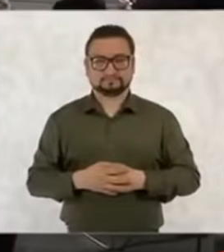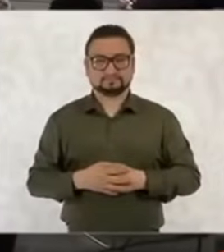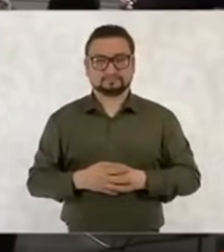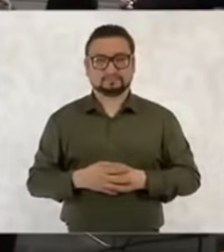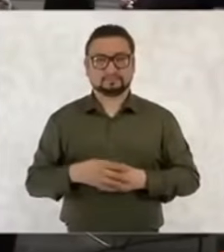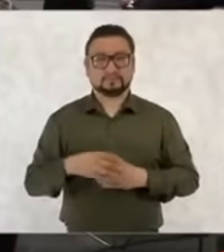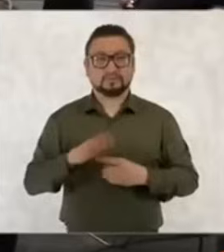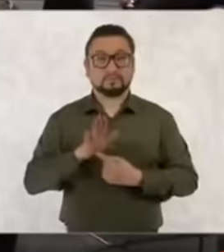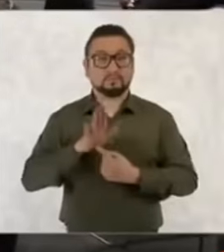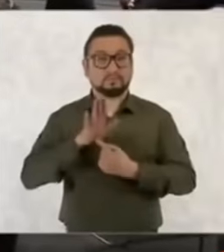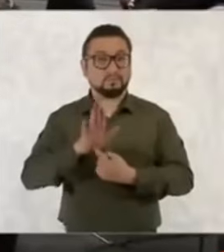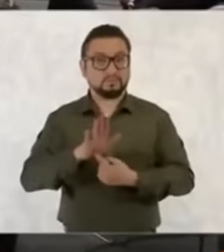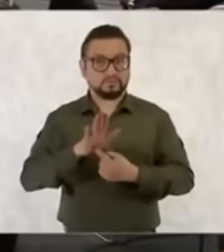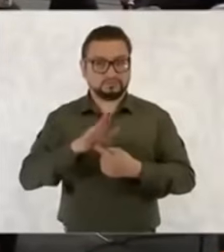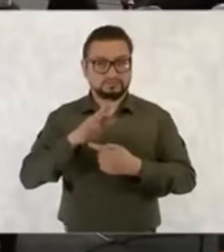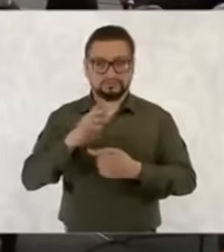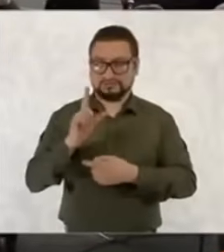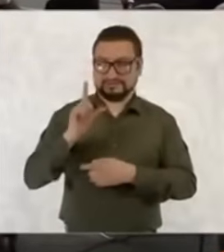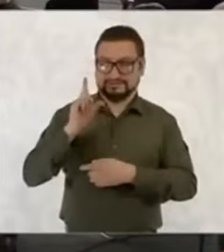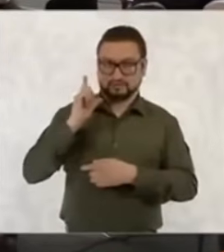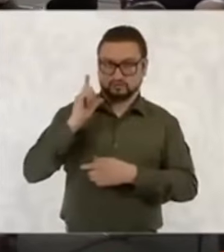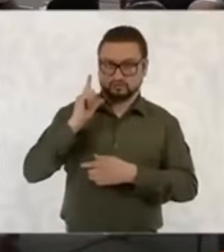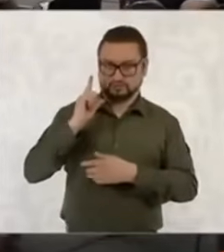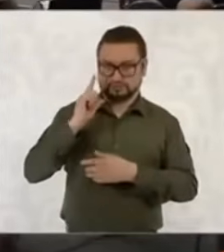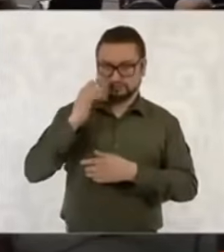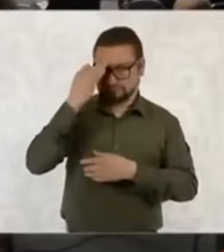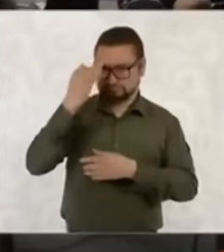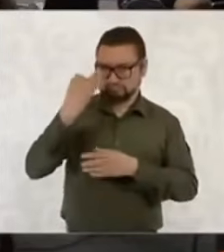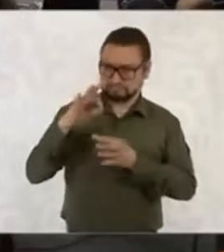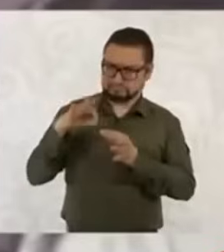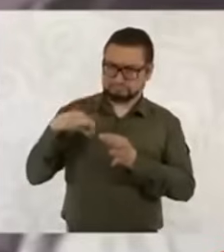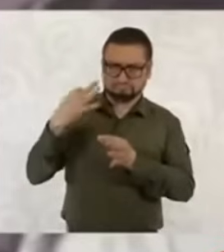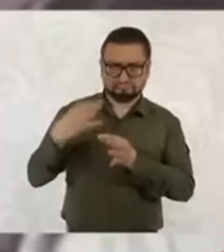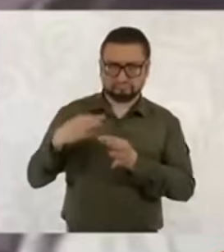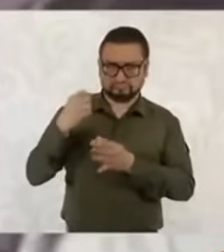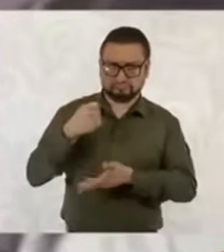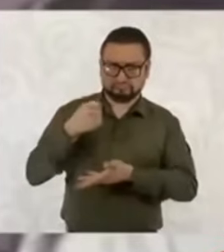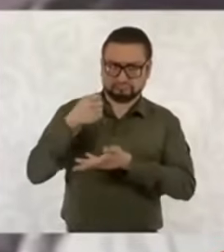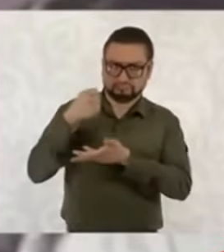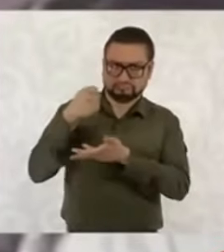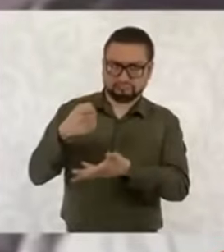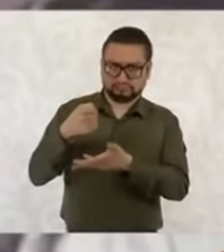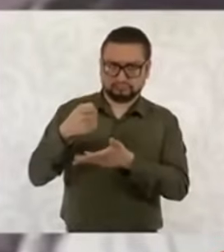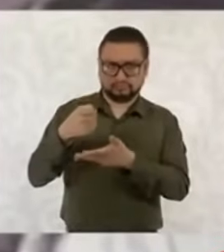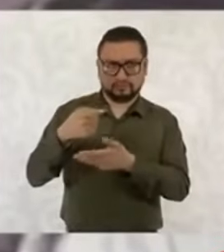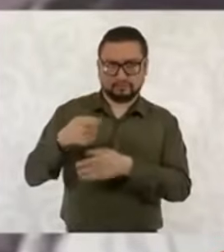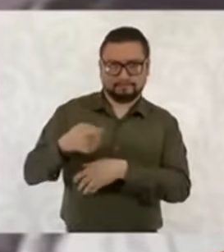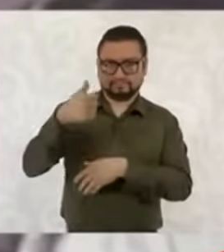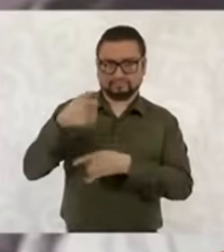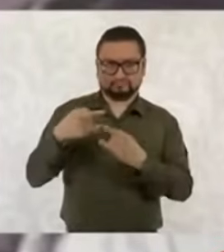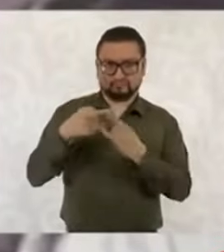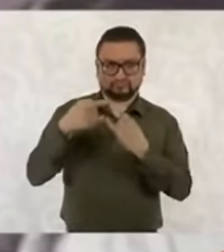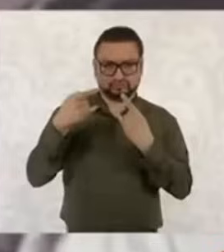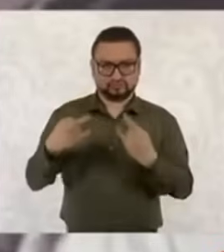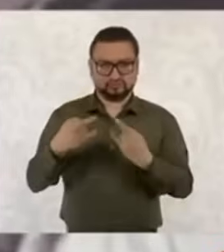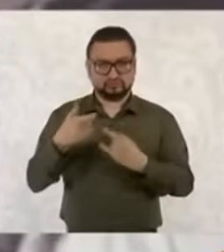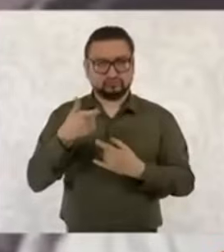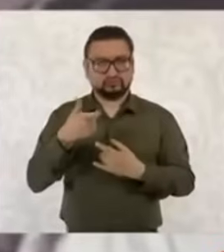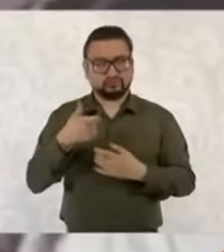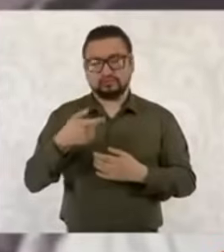Se presentó, por supuesto, el lunes en tiempo y forma. Es un presupuesto histórico con un